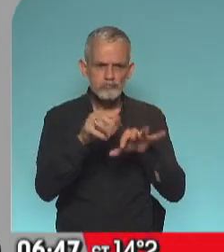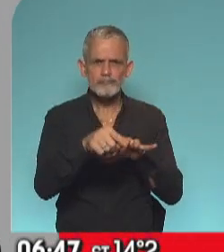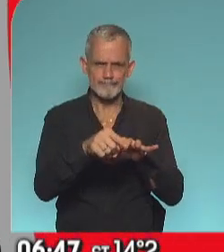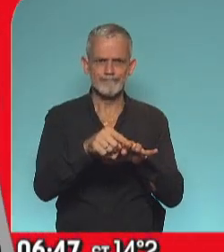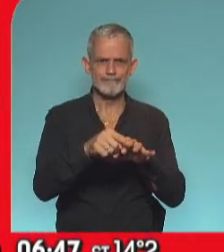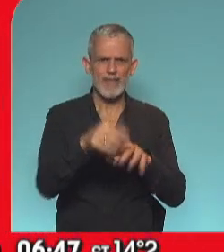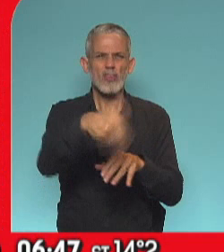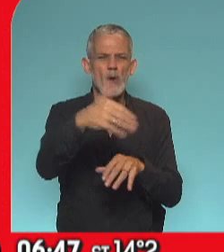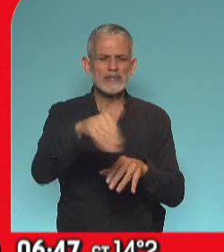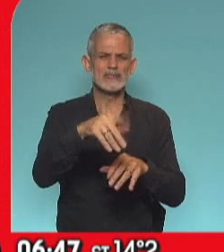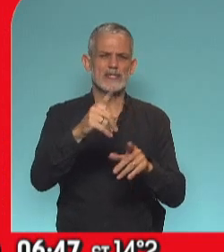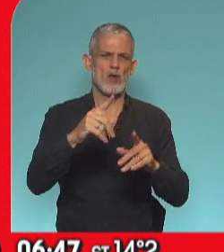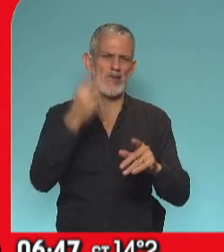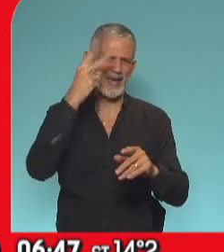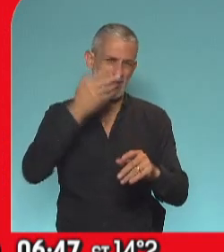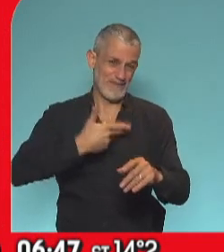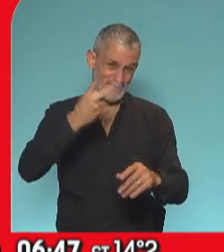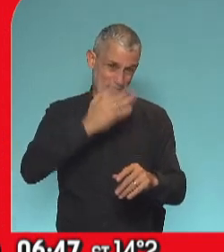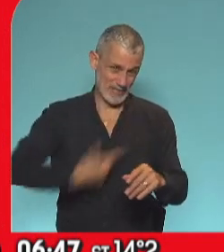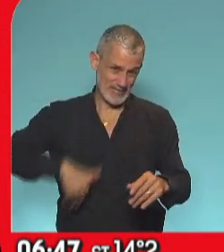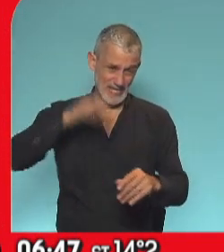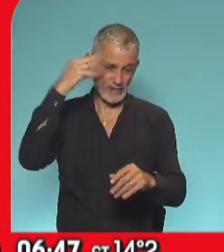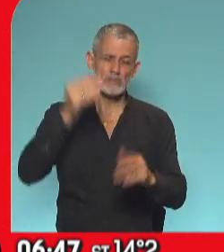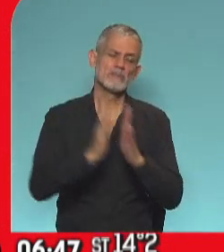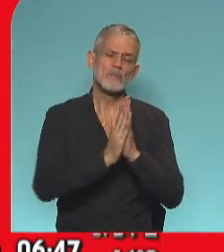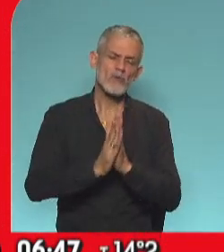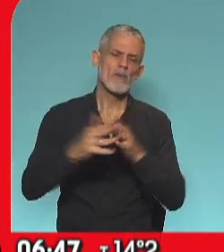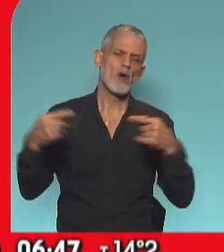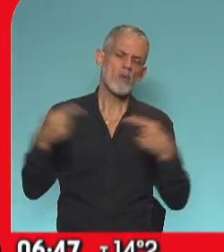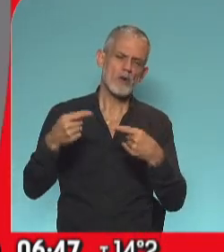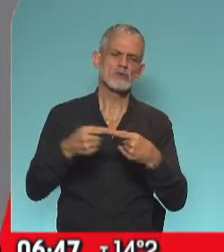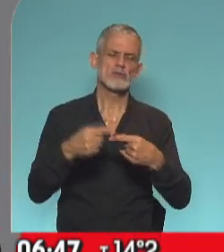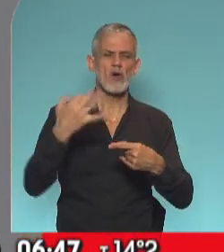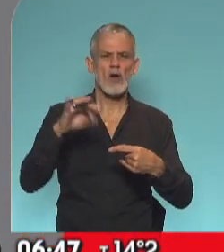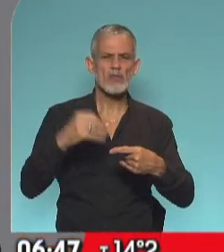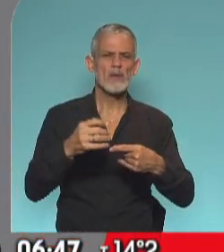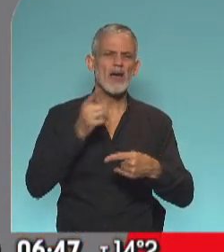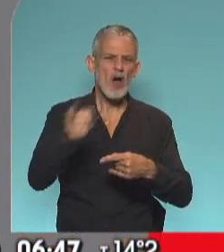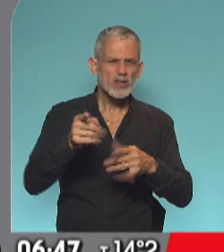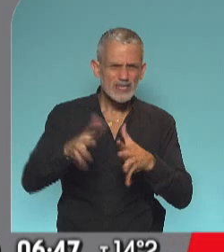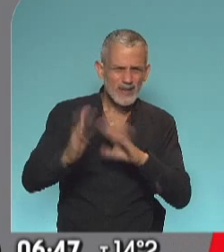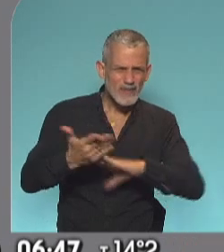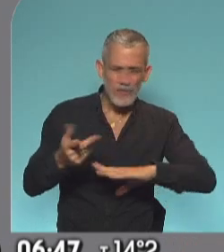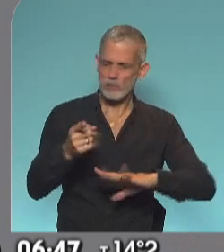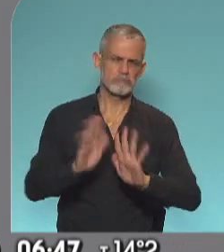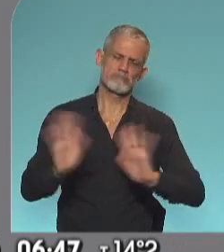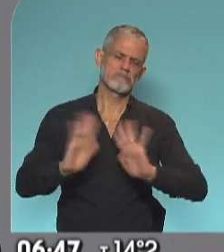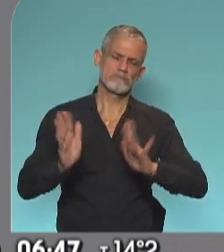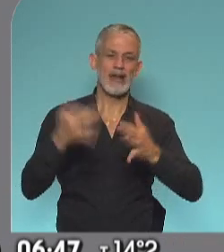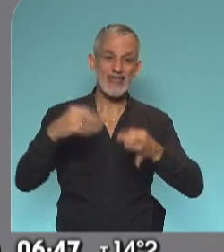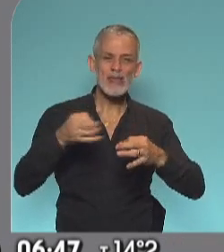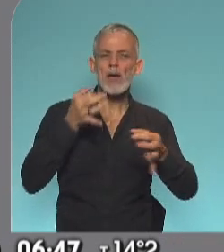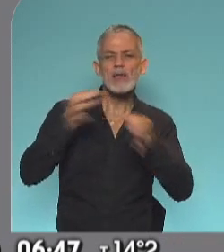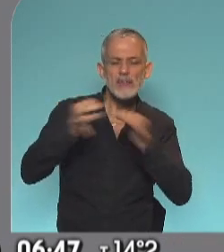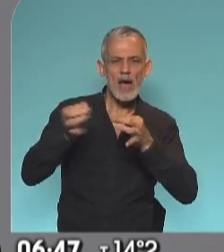de la vicepresidenta Cristina Fernández de Kirchner. Le pedimos a la oposición que se exprese contra estas prácticas peligrosas y tome el camino del